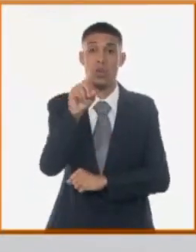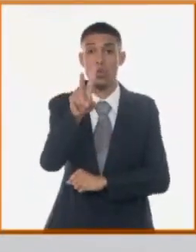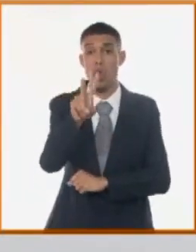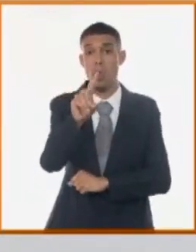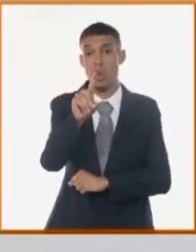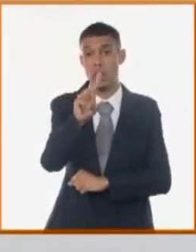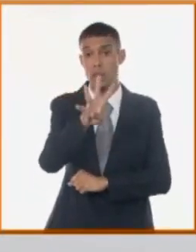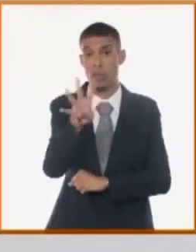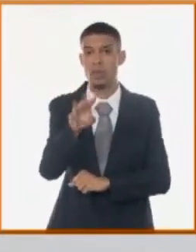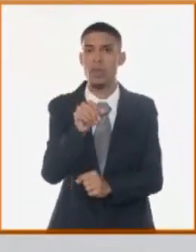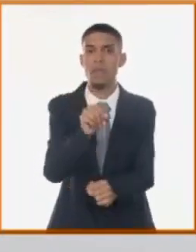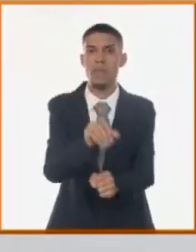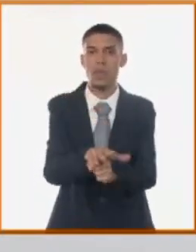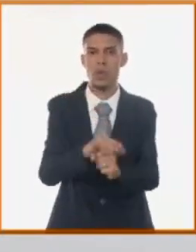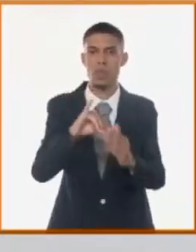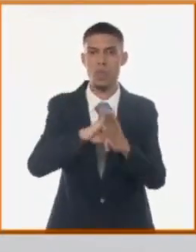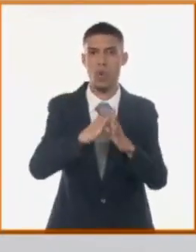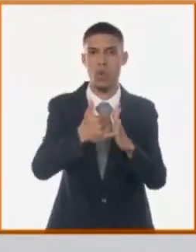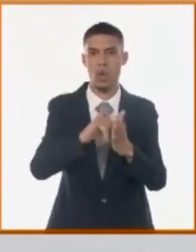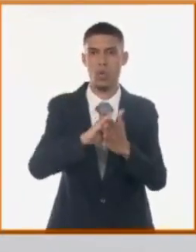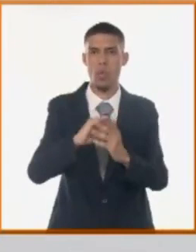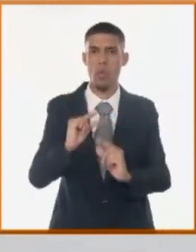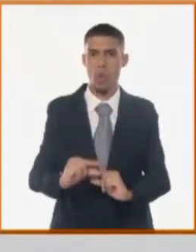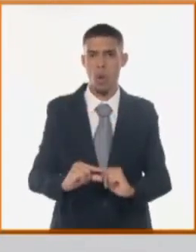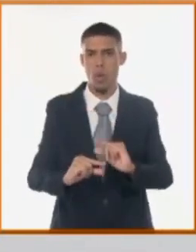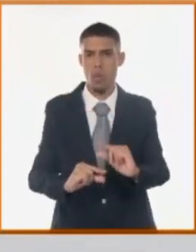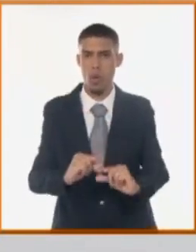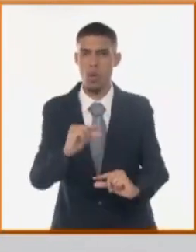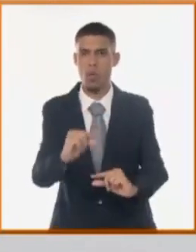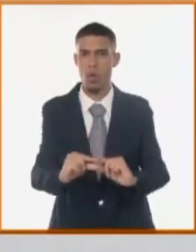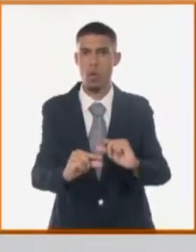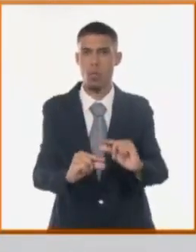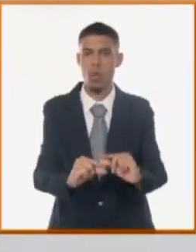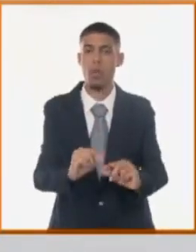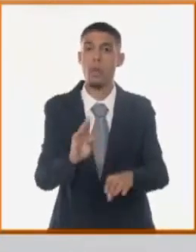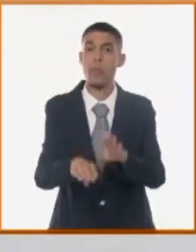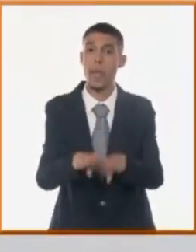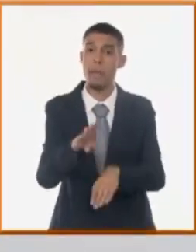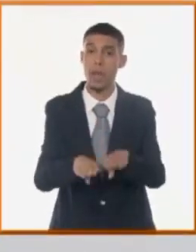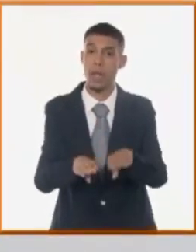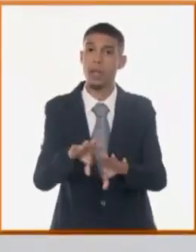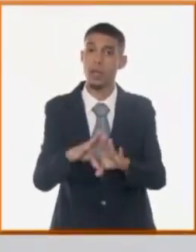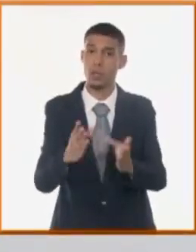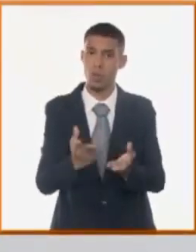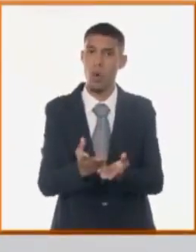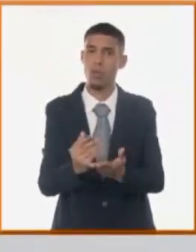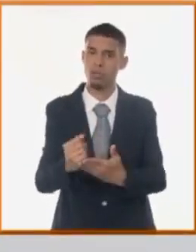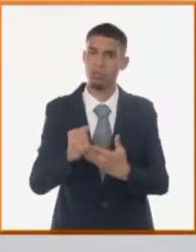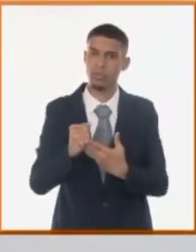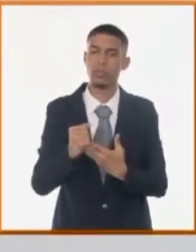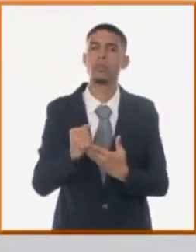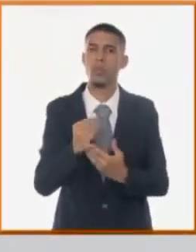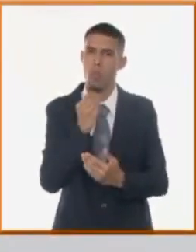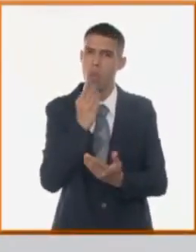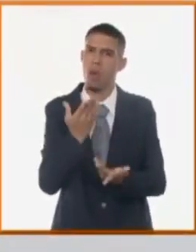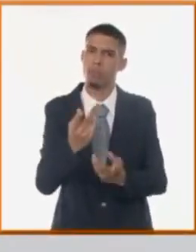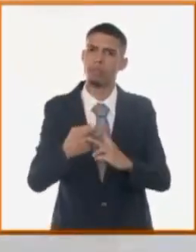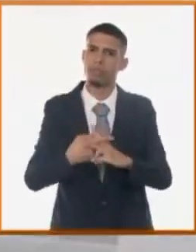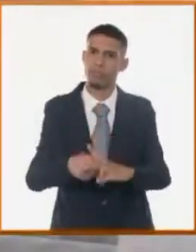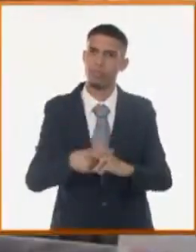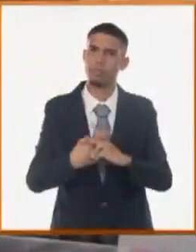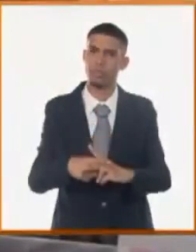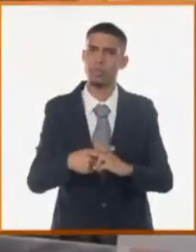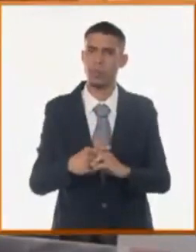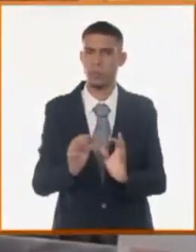los proyectos de ir cubriendo poco a poco en la medida de las posibilidades. No estamos exentos precisamente de esas carencias que nos